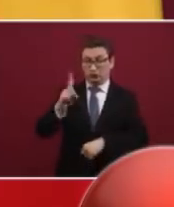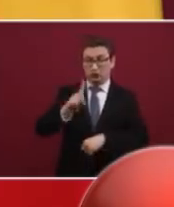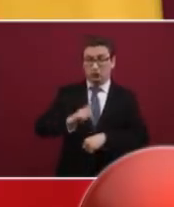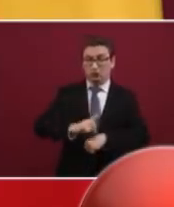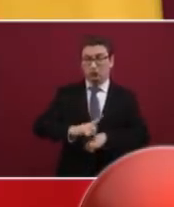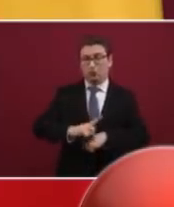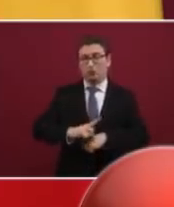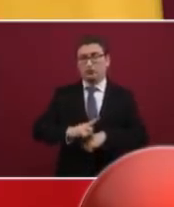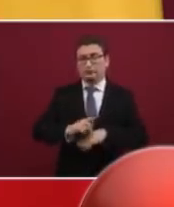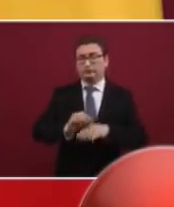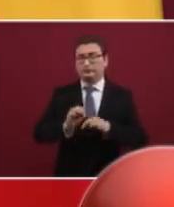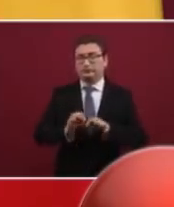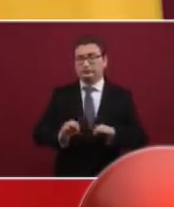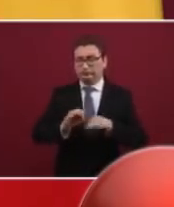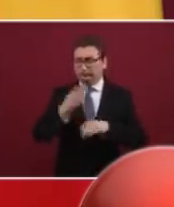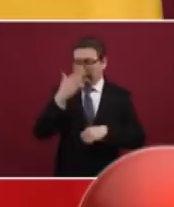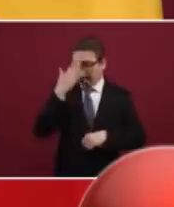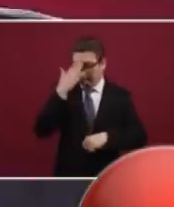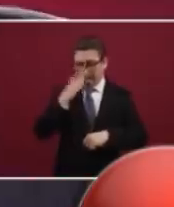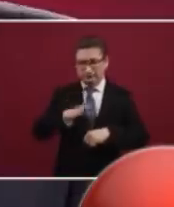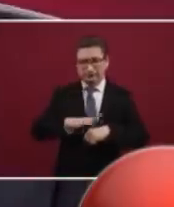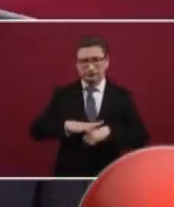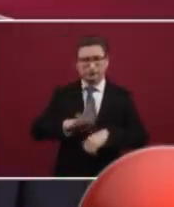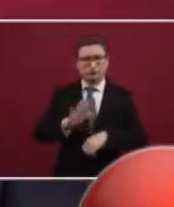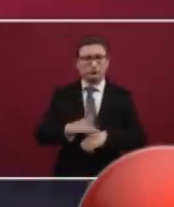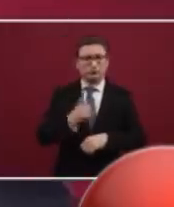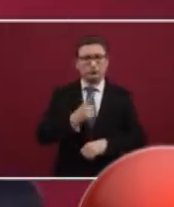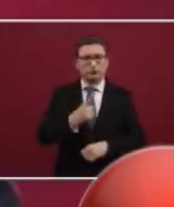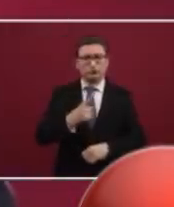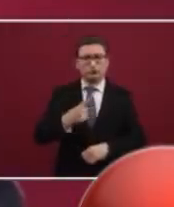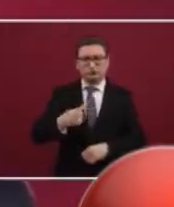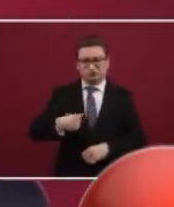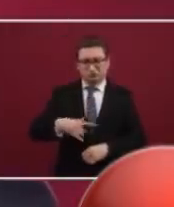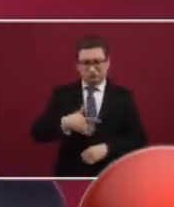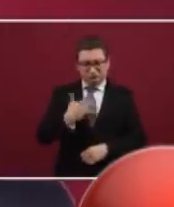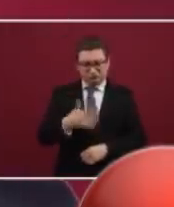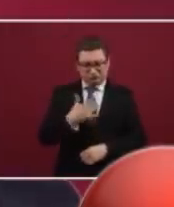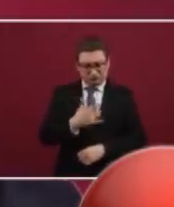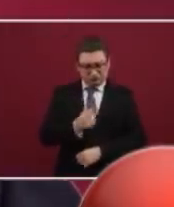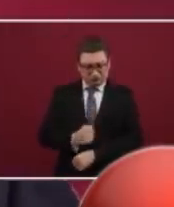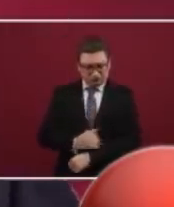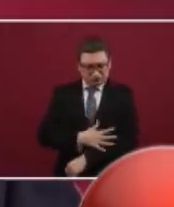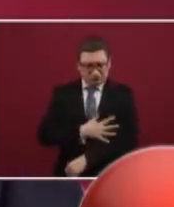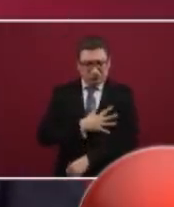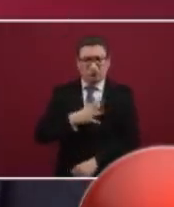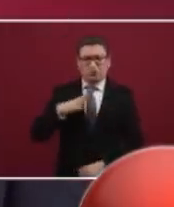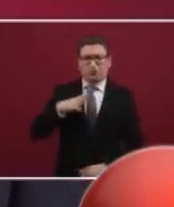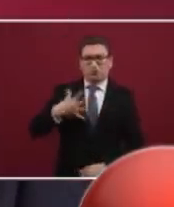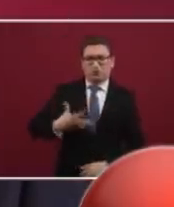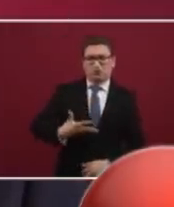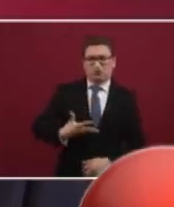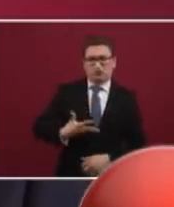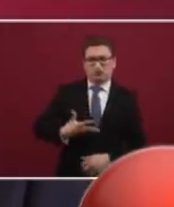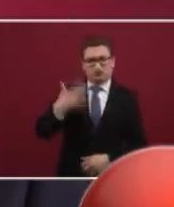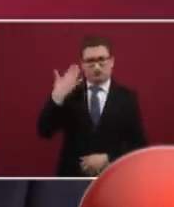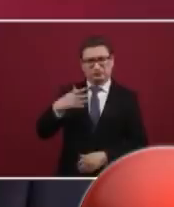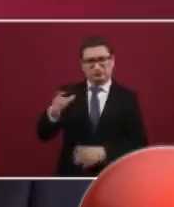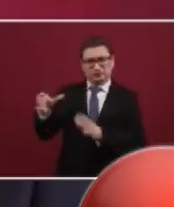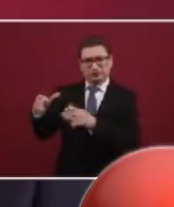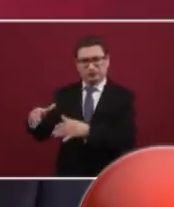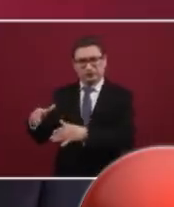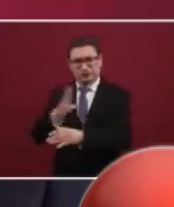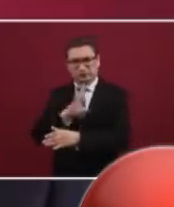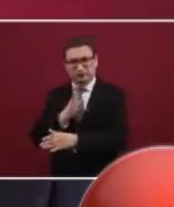memorable porque nos llena de orgullo tanto a la comunidad española como a